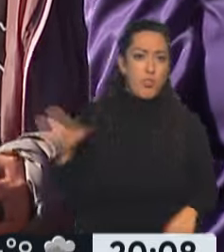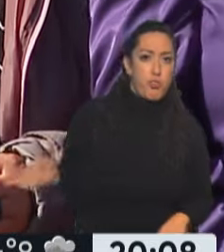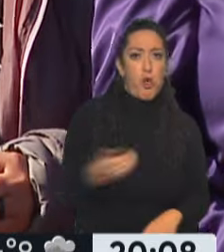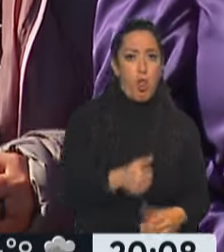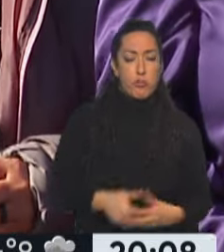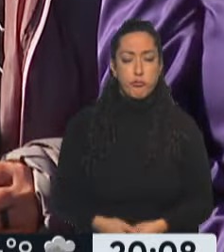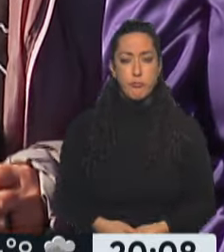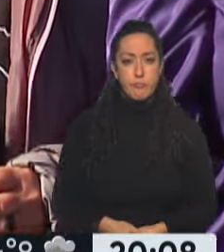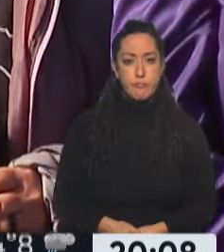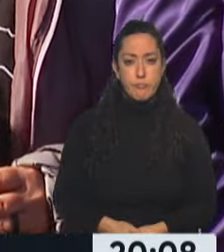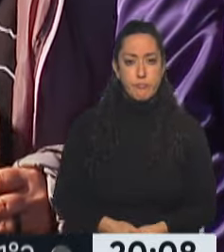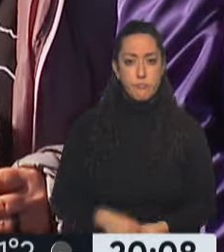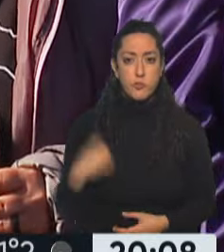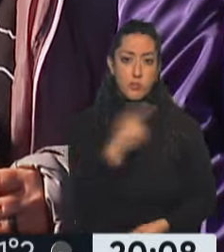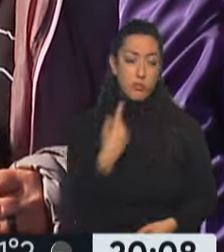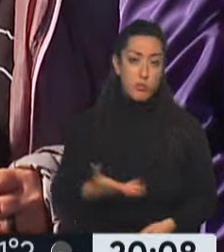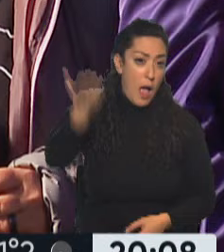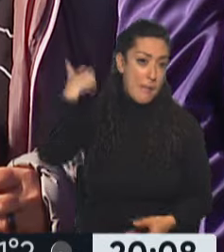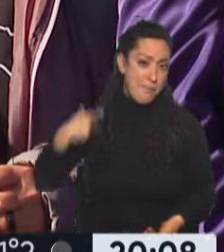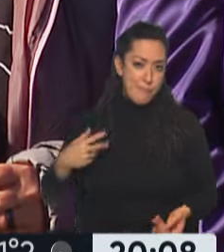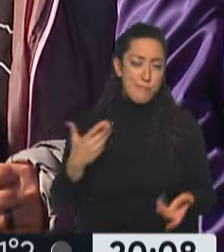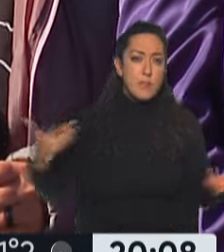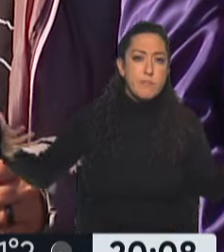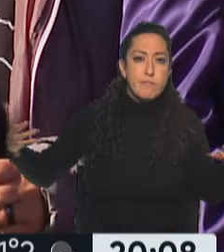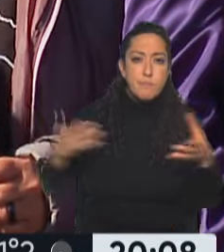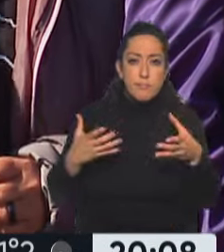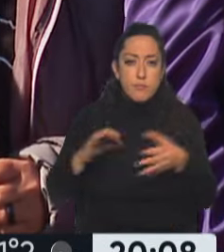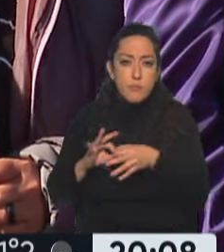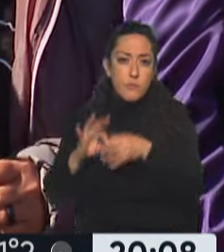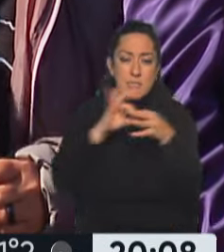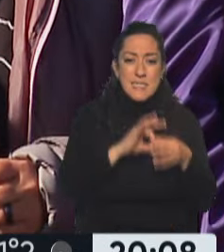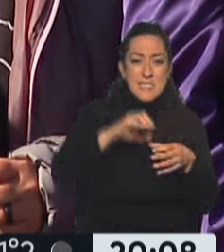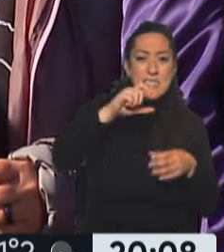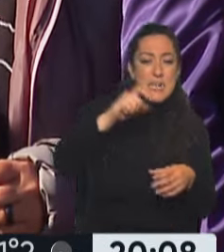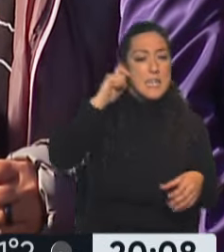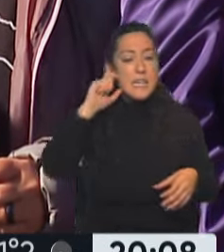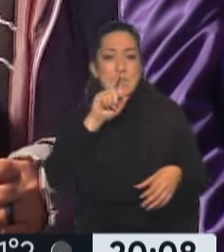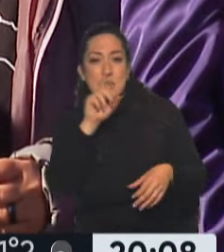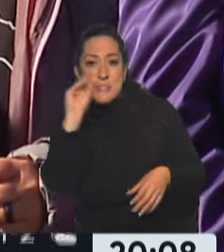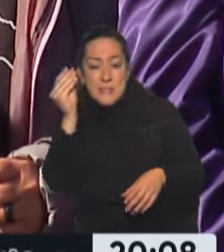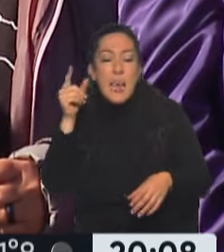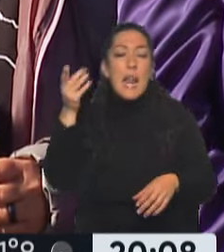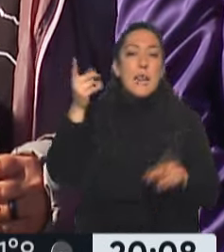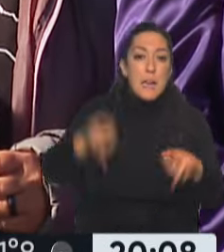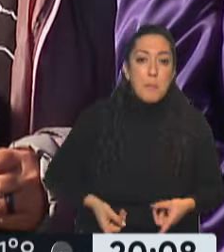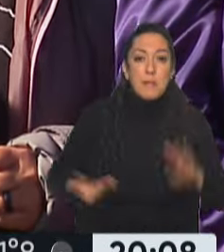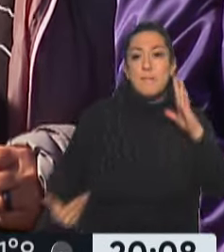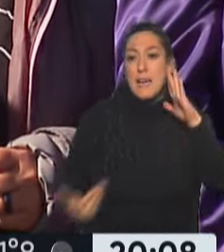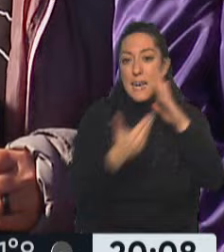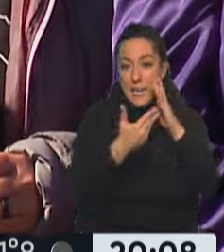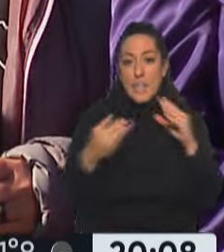trabajadoras que estábamos nucleados en la CGT Brasil y encabezados por